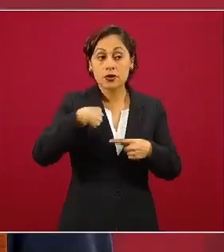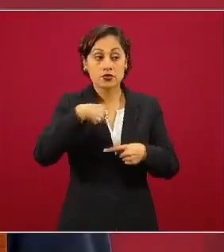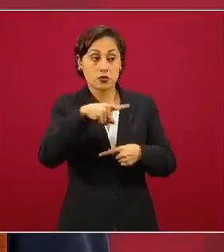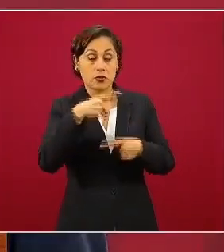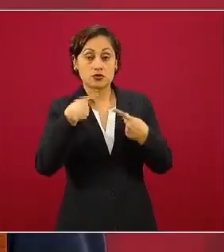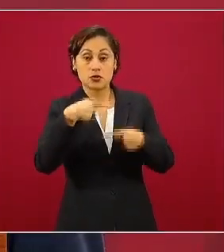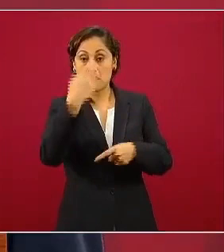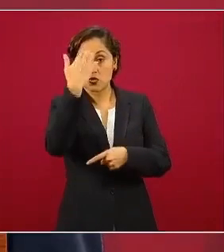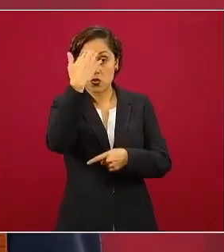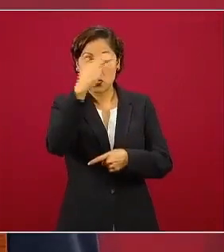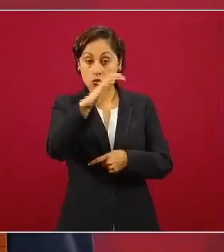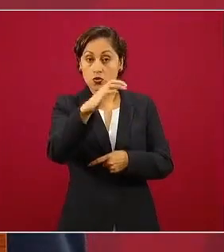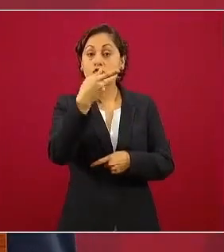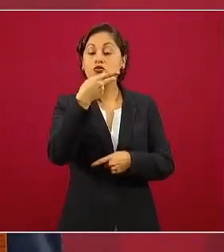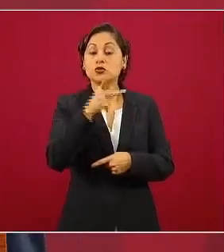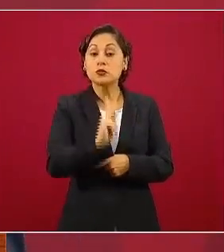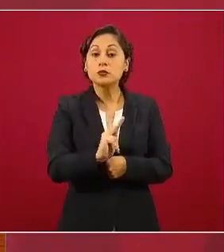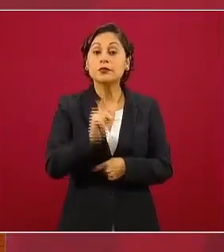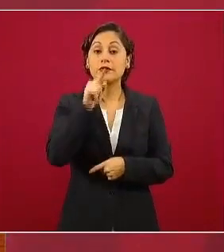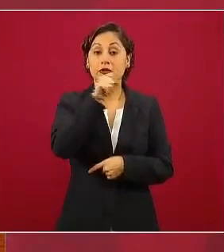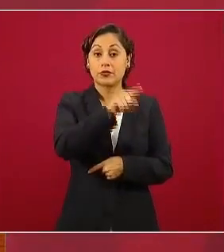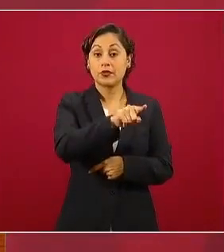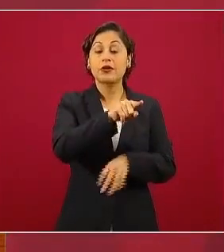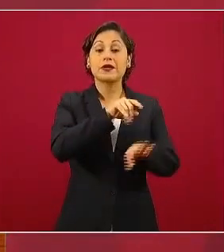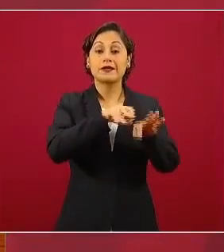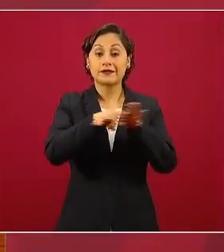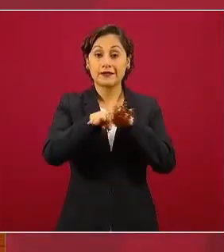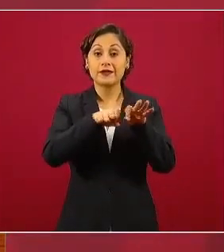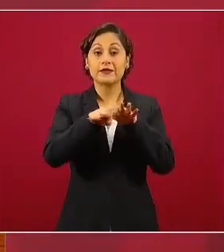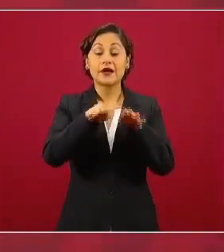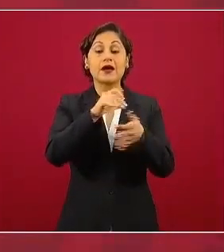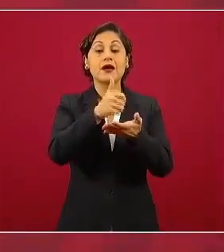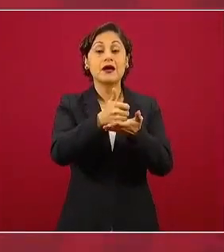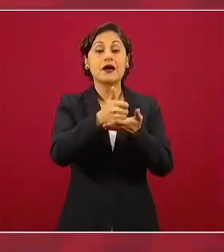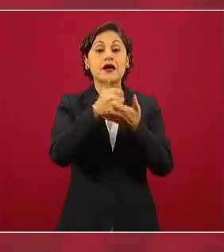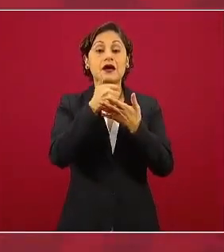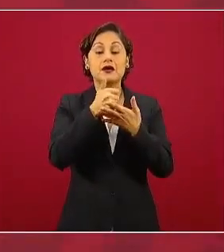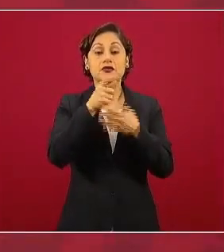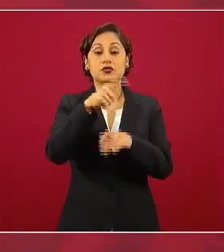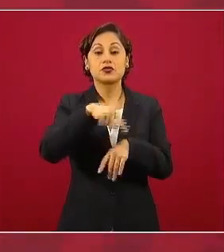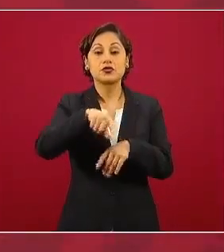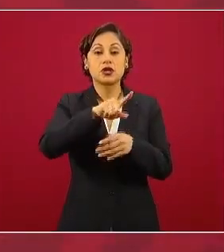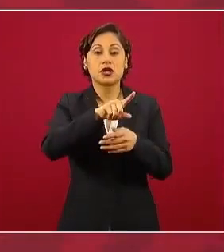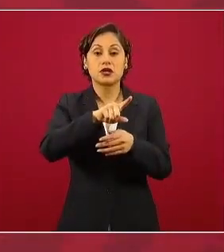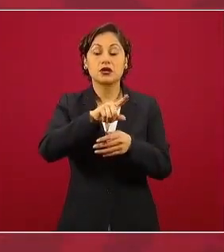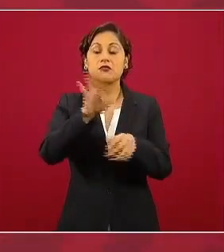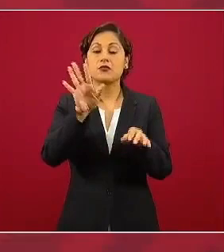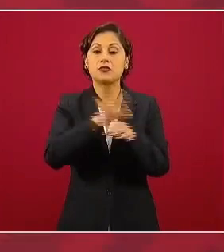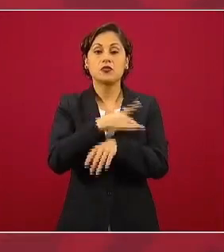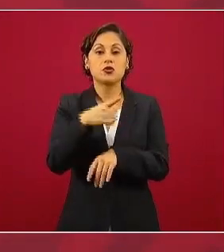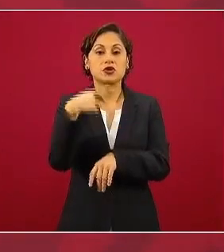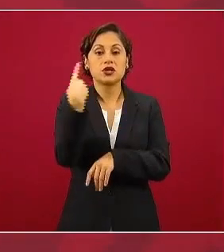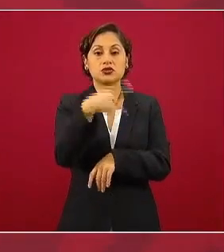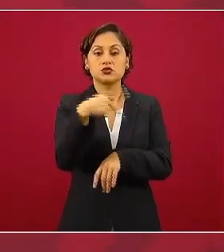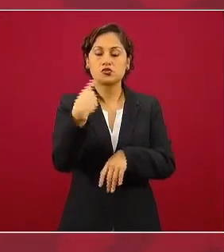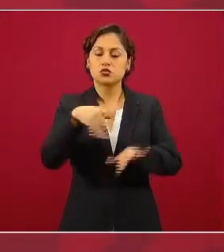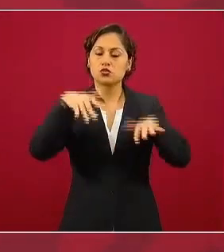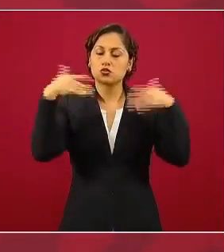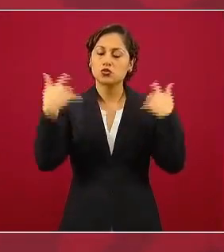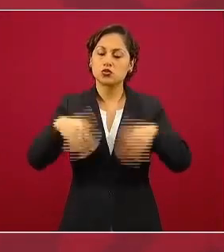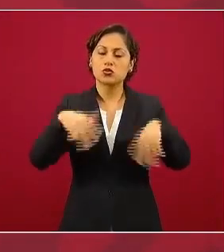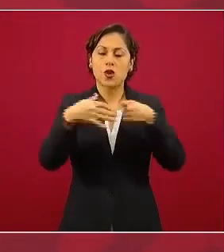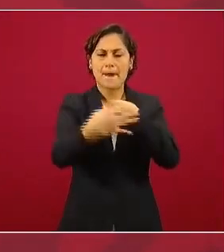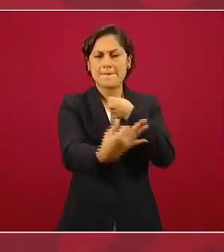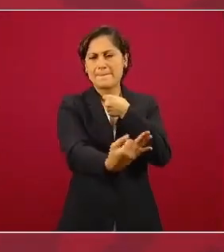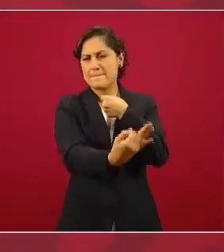pero que es impresionante cómo, ¿sí?, defiende la causa,